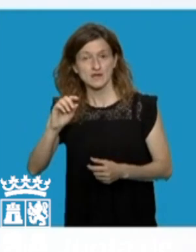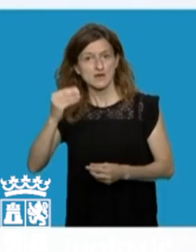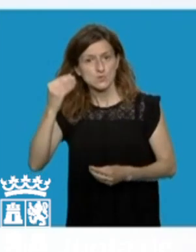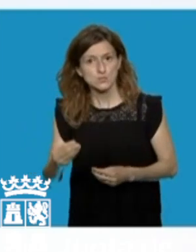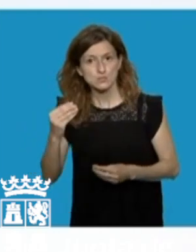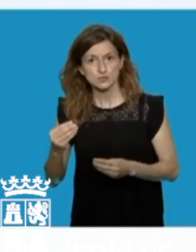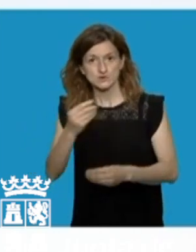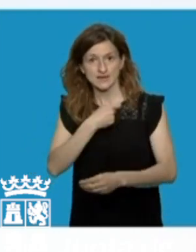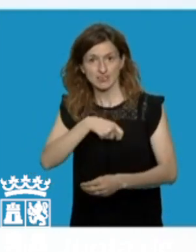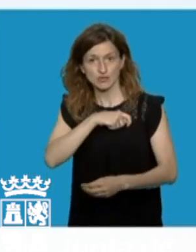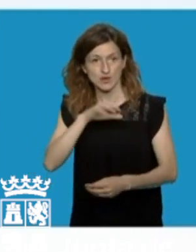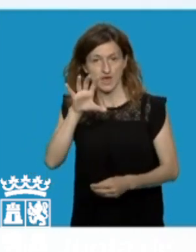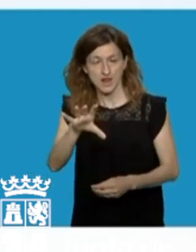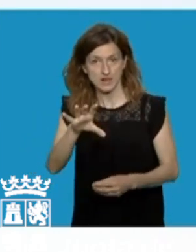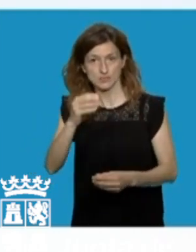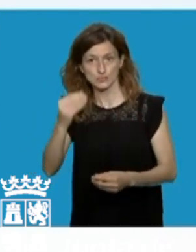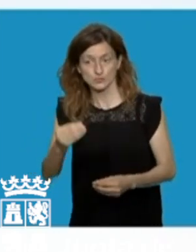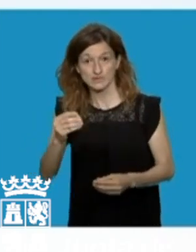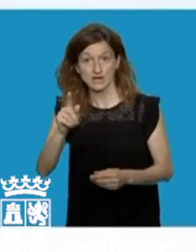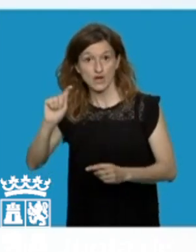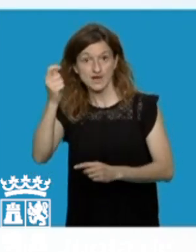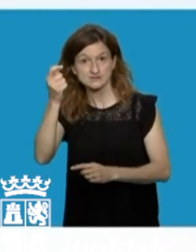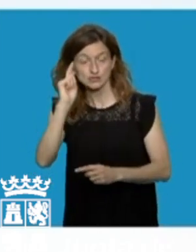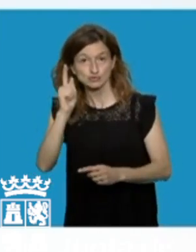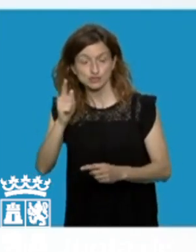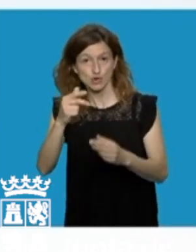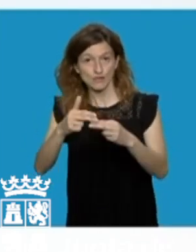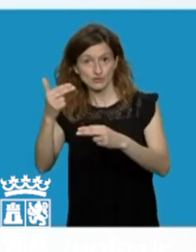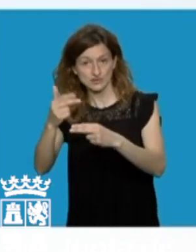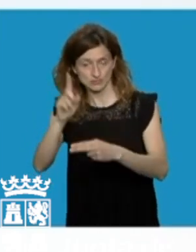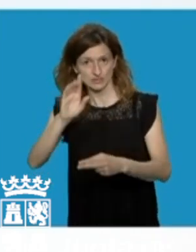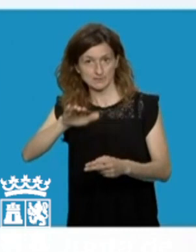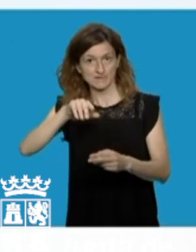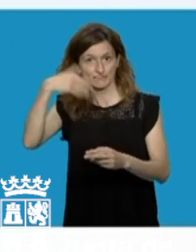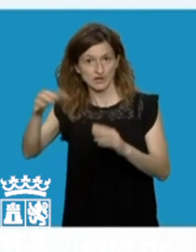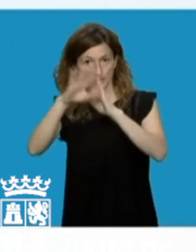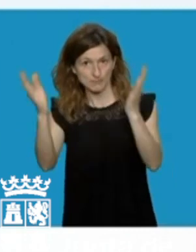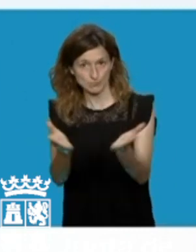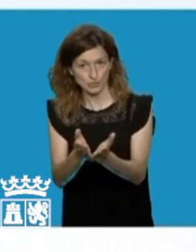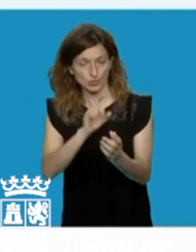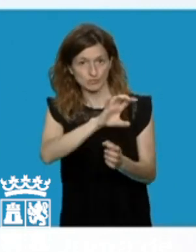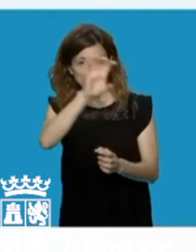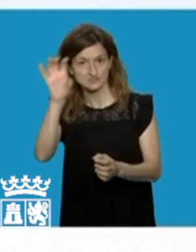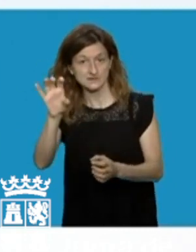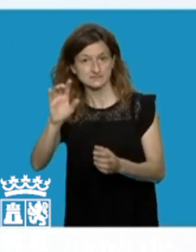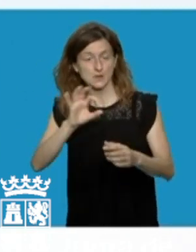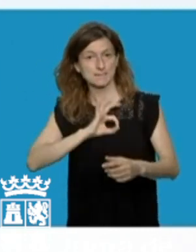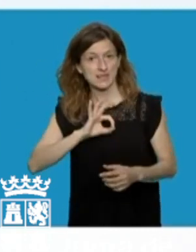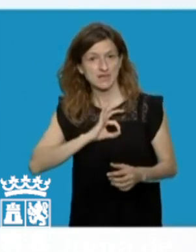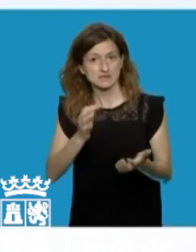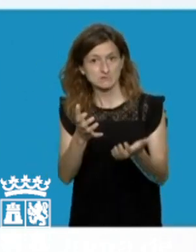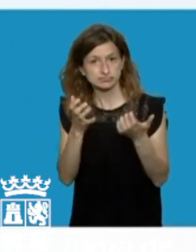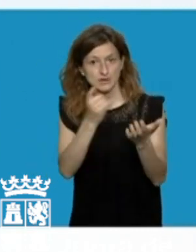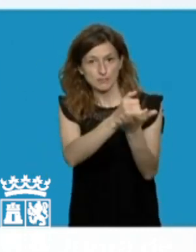abrumador, pero vuestros éxitos no se han quedado únicamente dentro de nuestras fronteras. También, a nivel internacional, habéis obtenido medallas en las